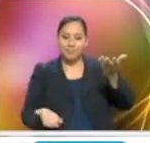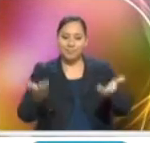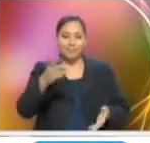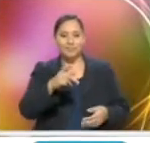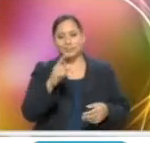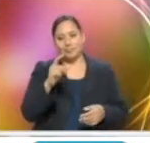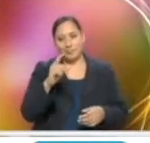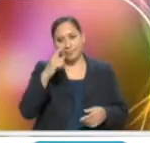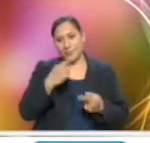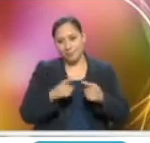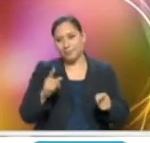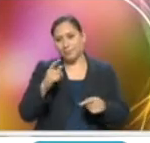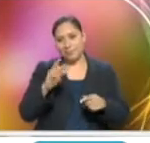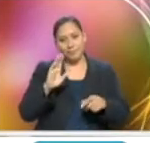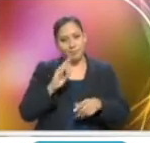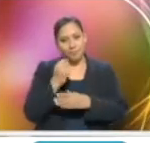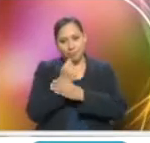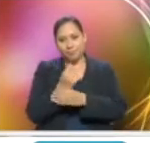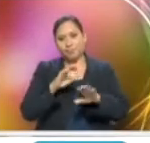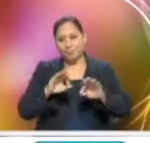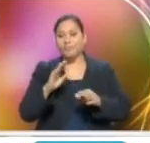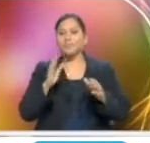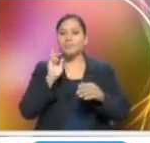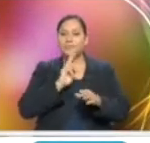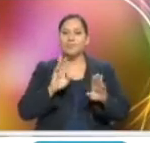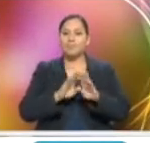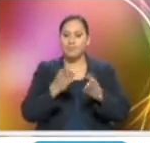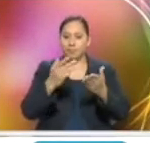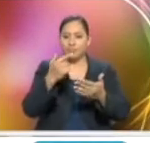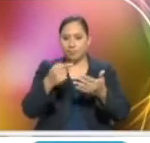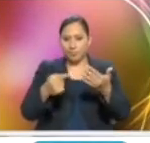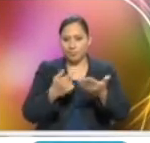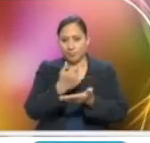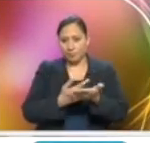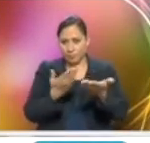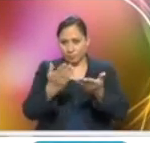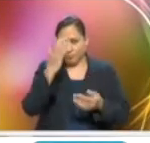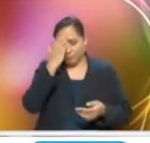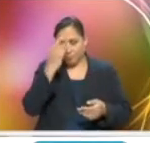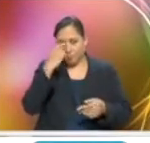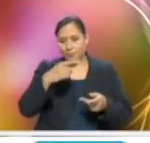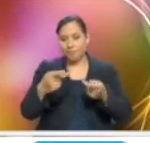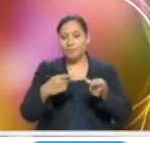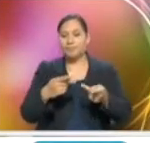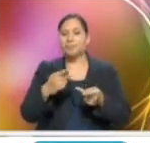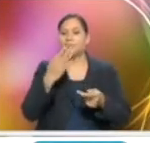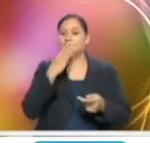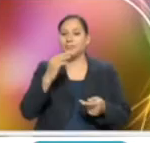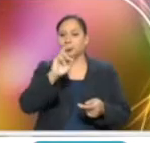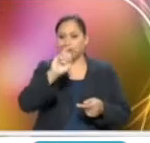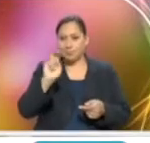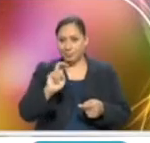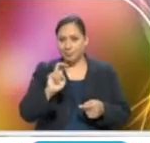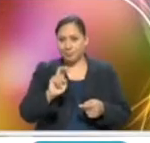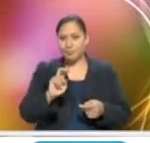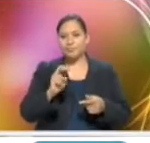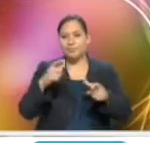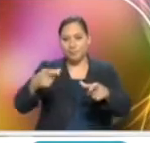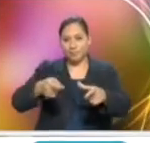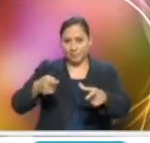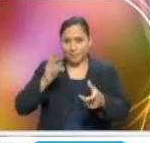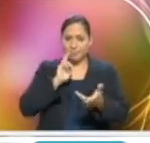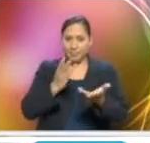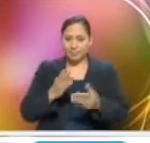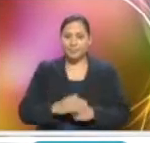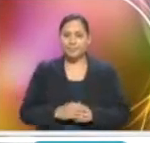bastante esta más receta, laborioso, ¿no? Oye, pues, Así ¿qué es. te parece si compartimos los ingredientes y los conocemos para preparar estas deliciosas pizzas al sartén? Vamos a